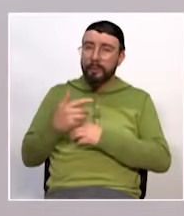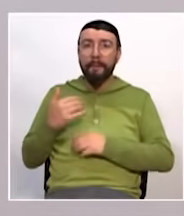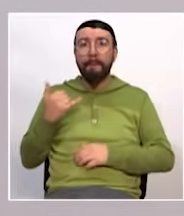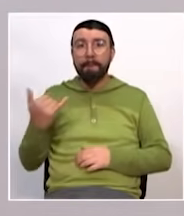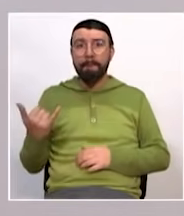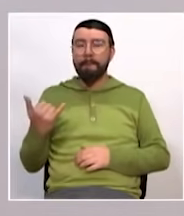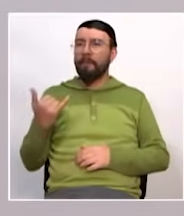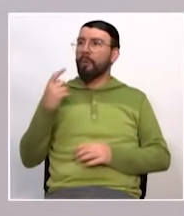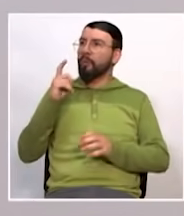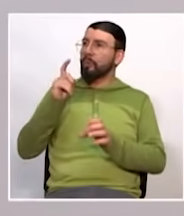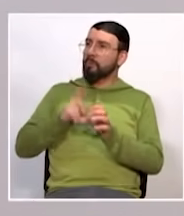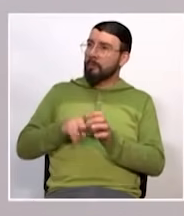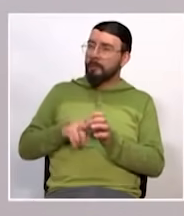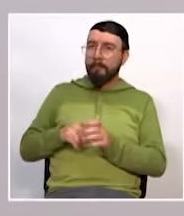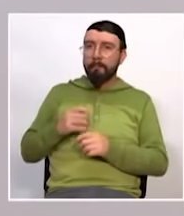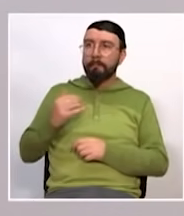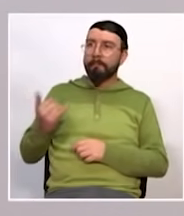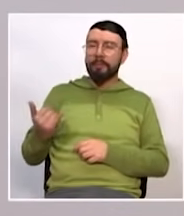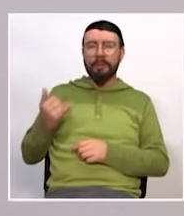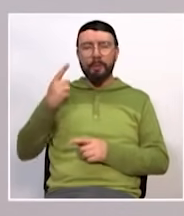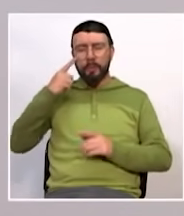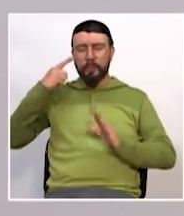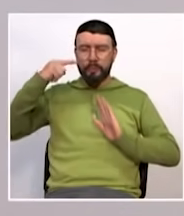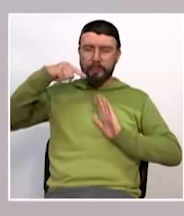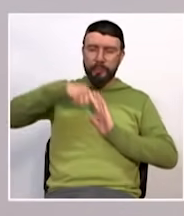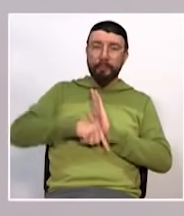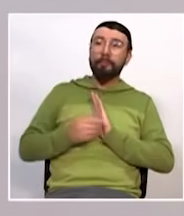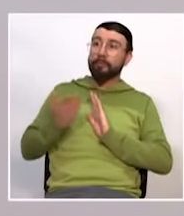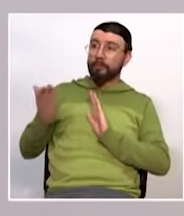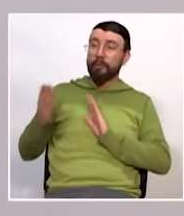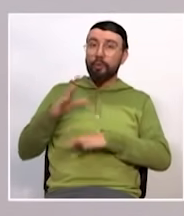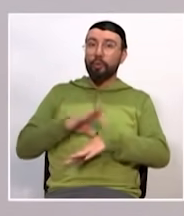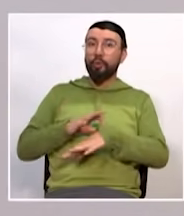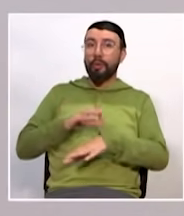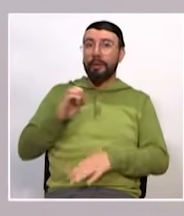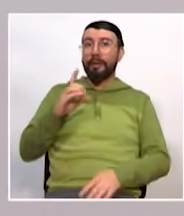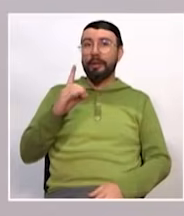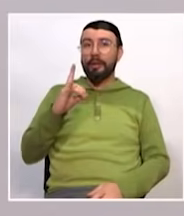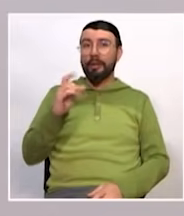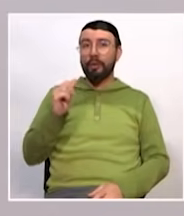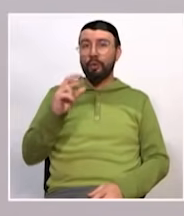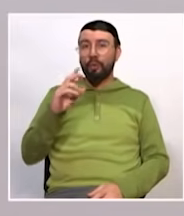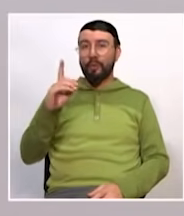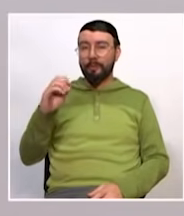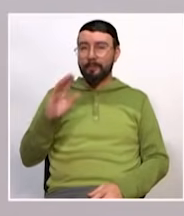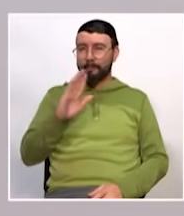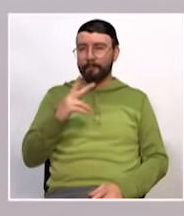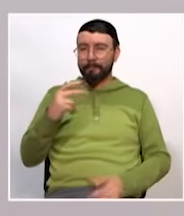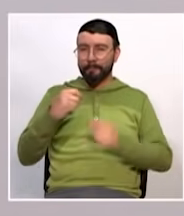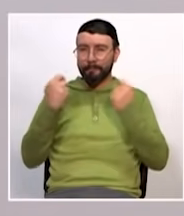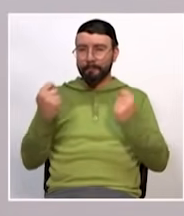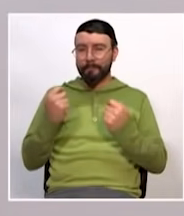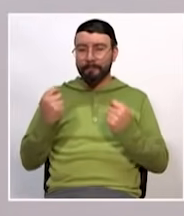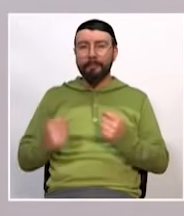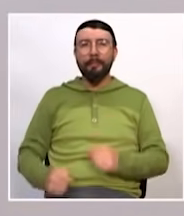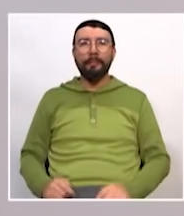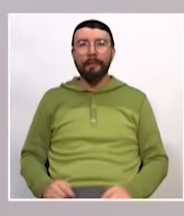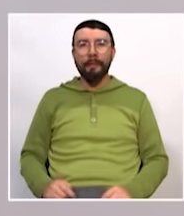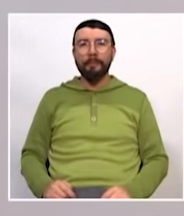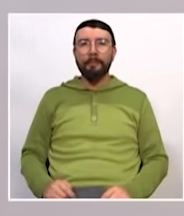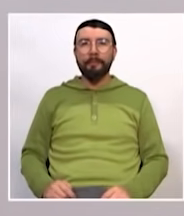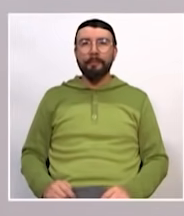llegarnos muy hondamente el doctor eduardo nado ceballos psicólogo vamos con estos mensajes y volvemos a conexión